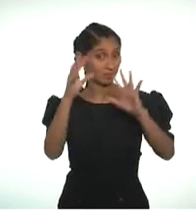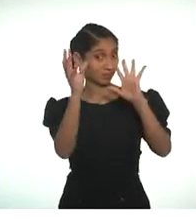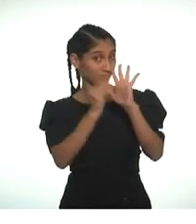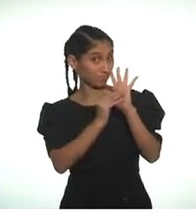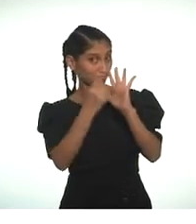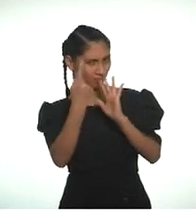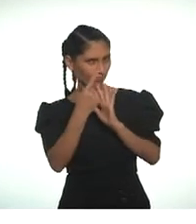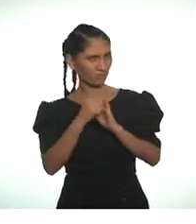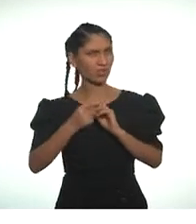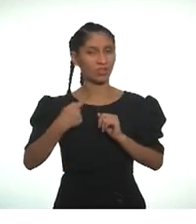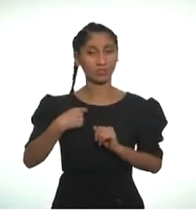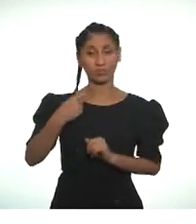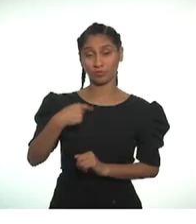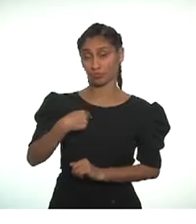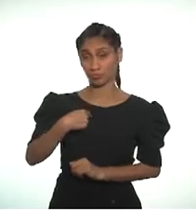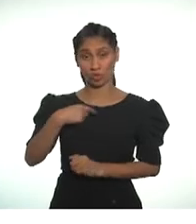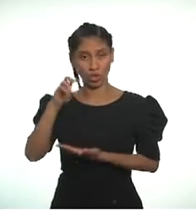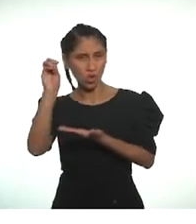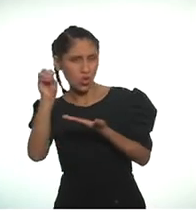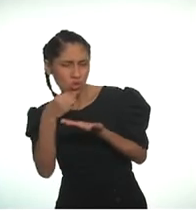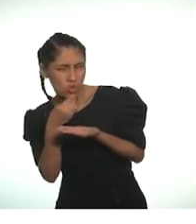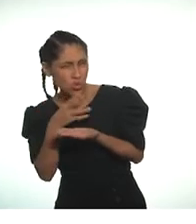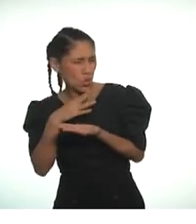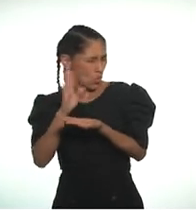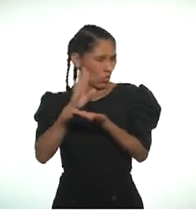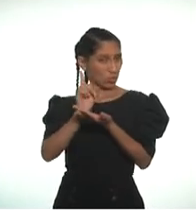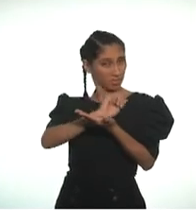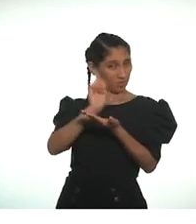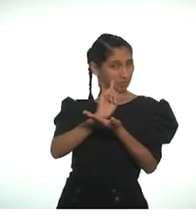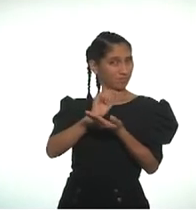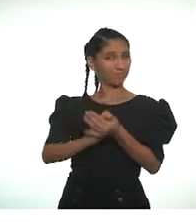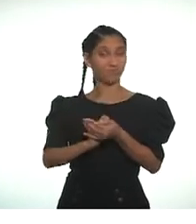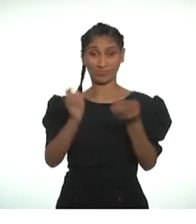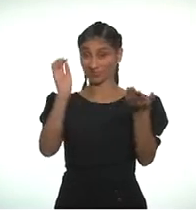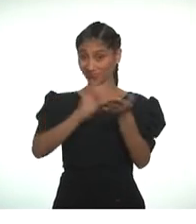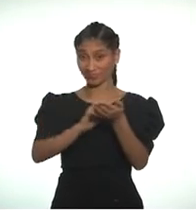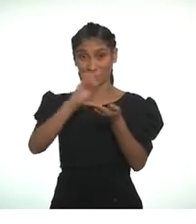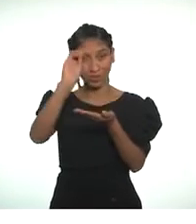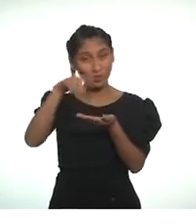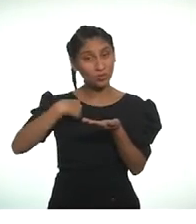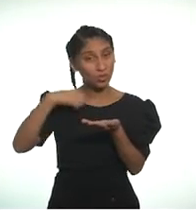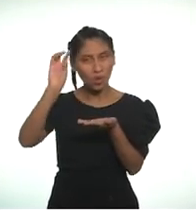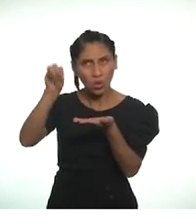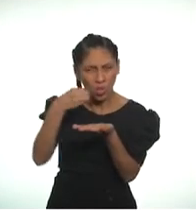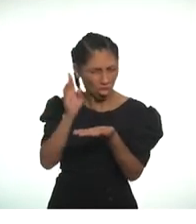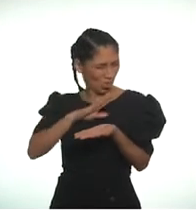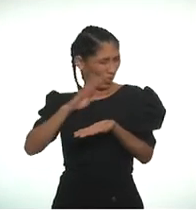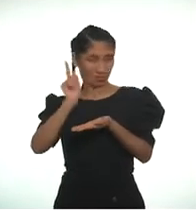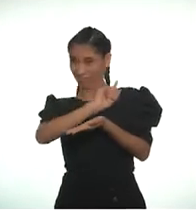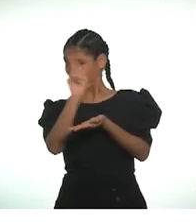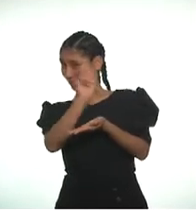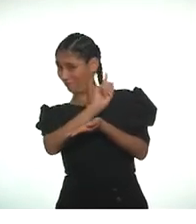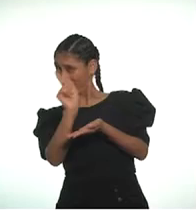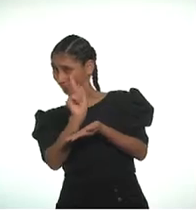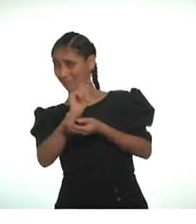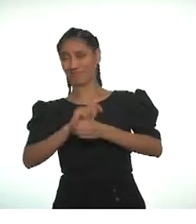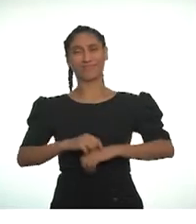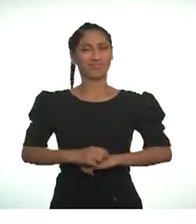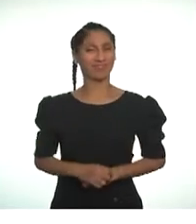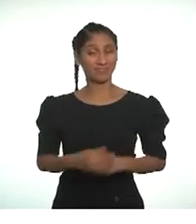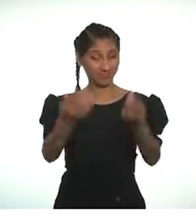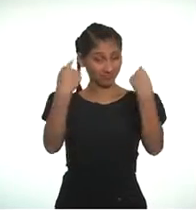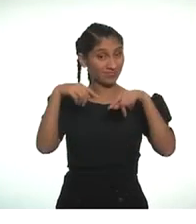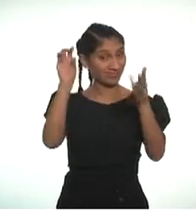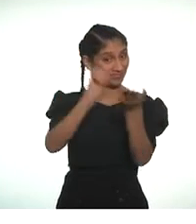conmigo la siguiente frase. Yo no como rocoto, sí señor. Una vez más, yo no como rocoto, sí